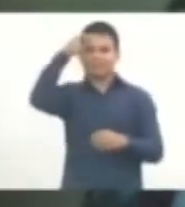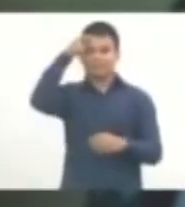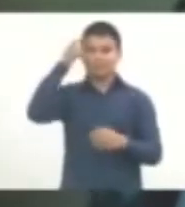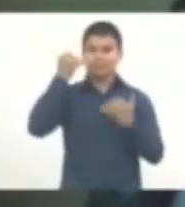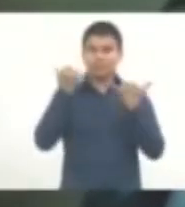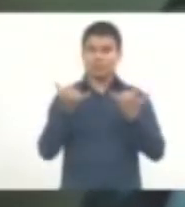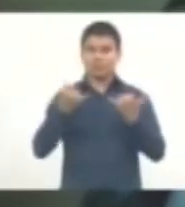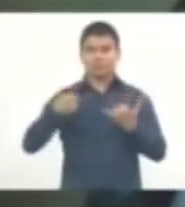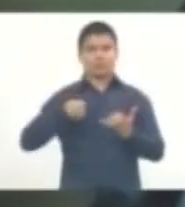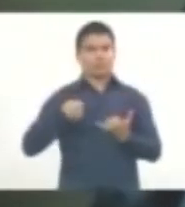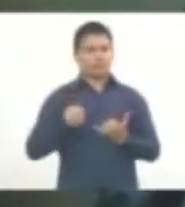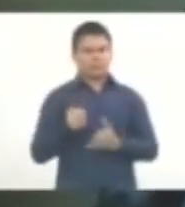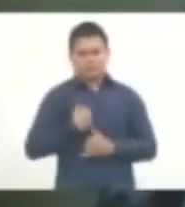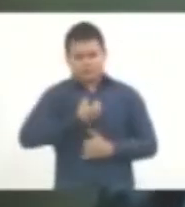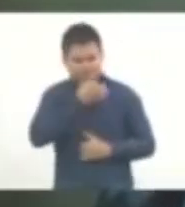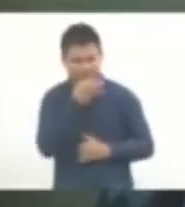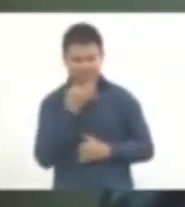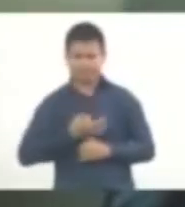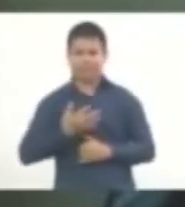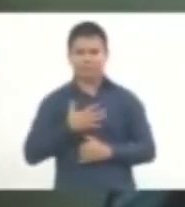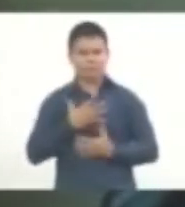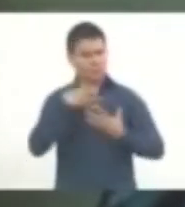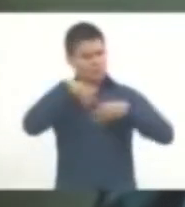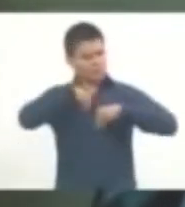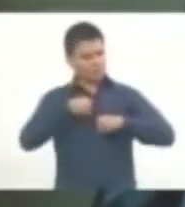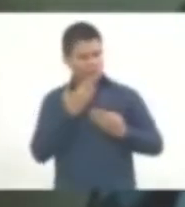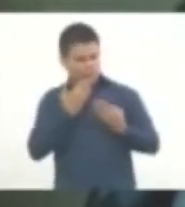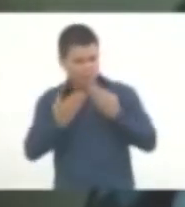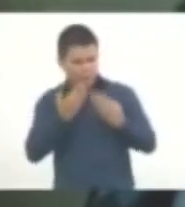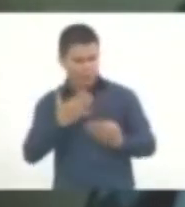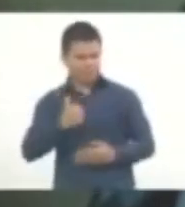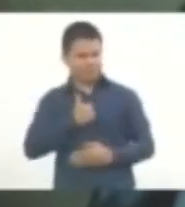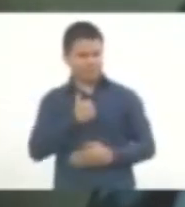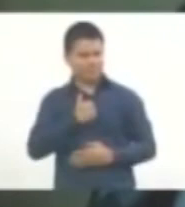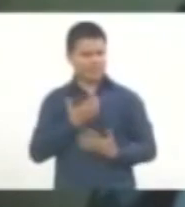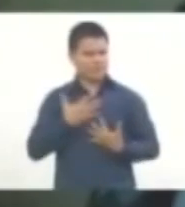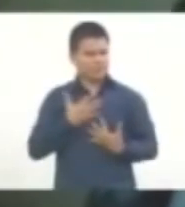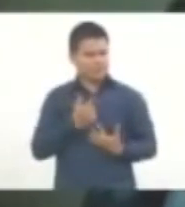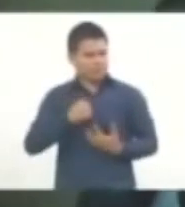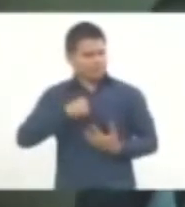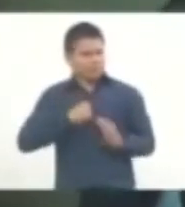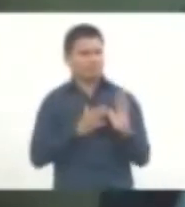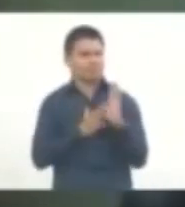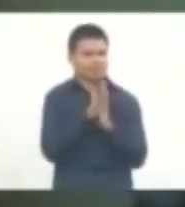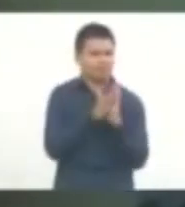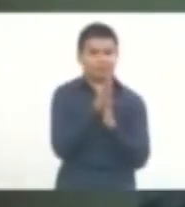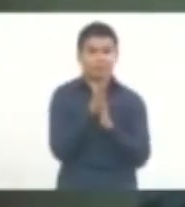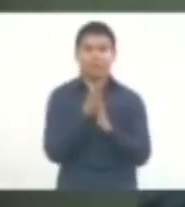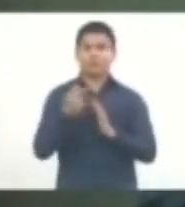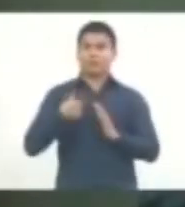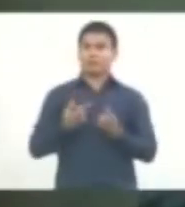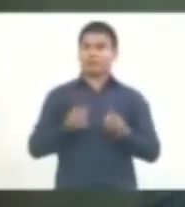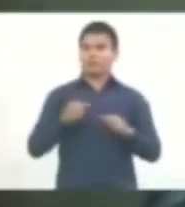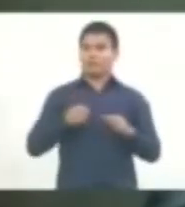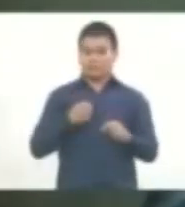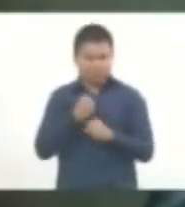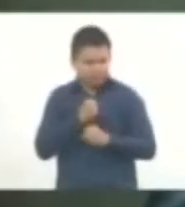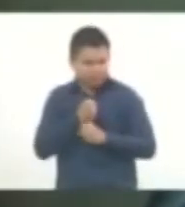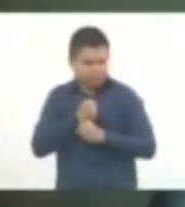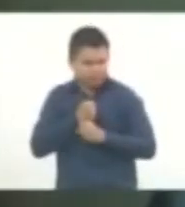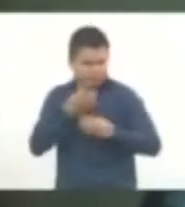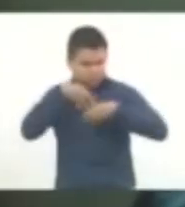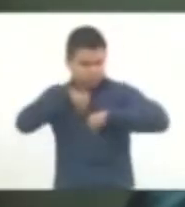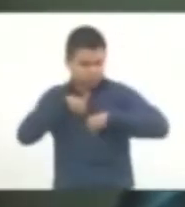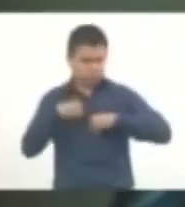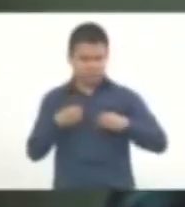me sentía muy tranquila con lo que pensaba, con lo que hablaba, con lo que decía, con lo que tenía para decir. Pero sabía que también tenía que trabajar el